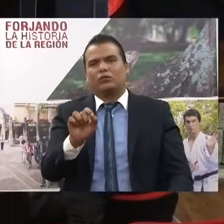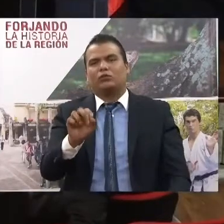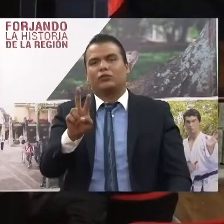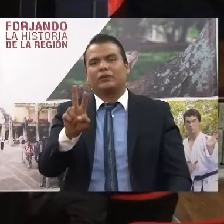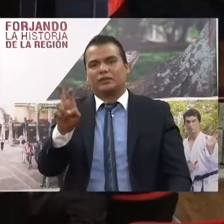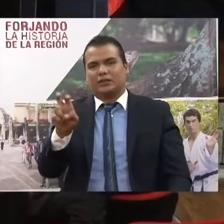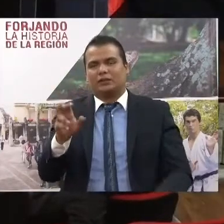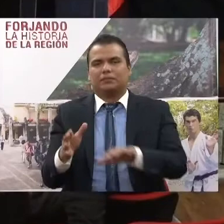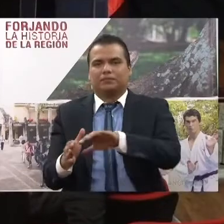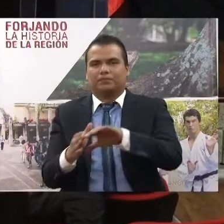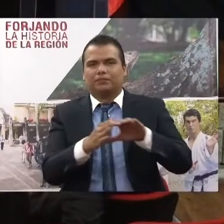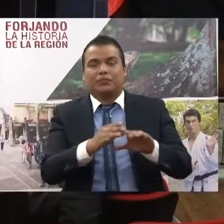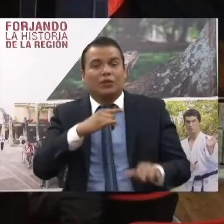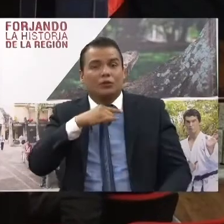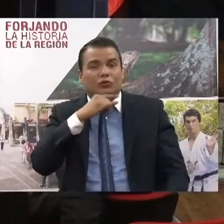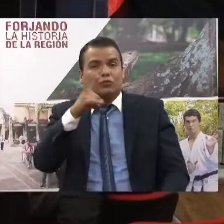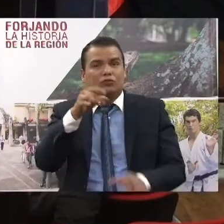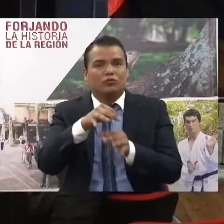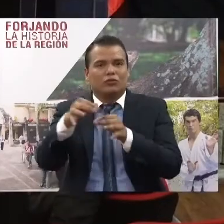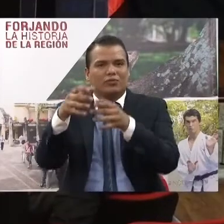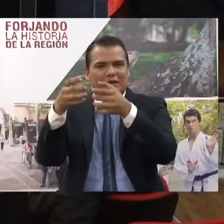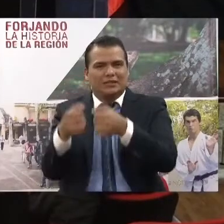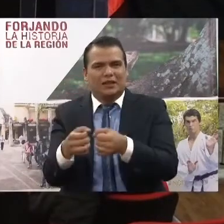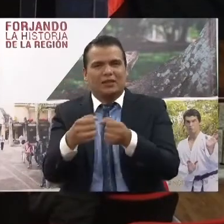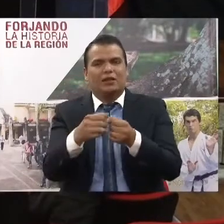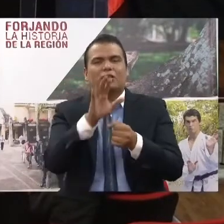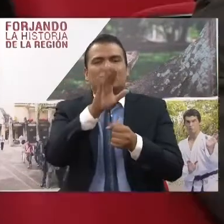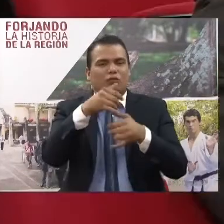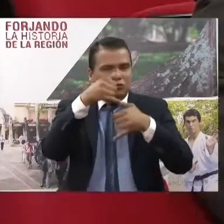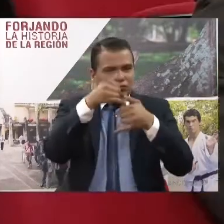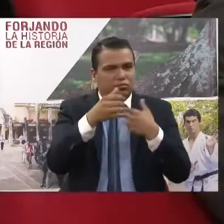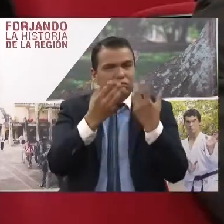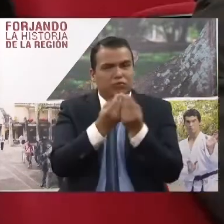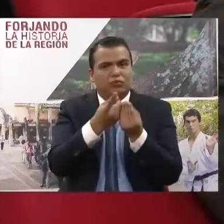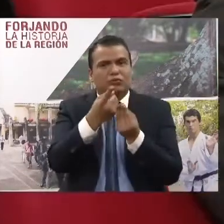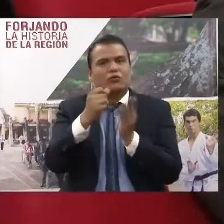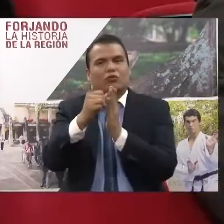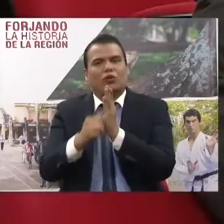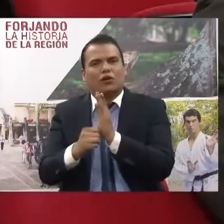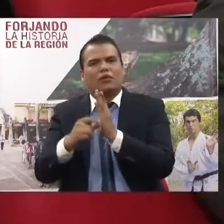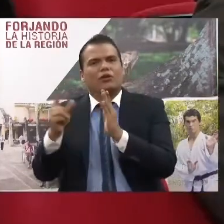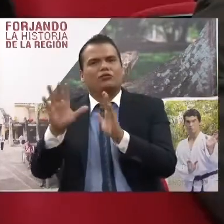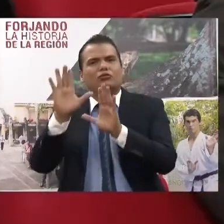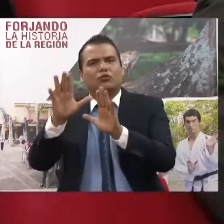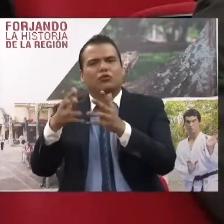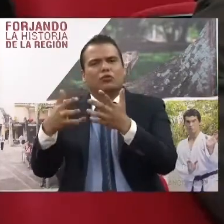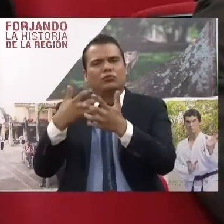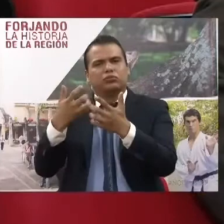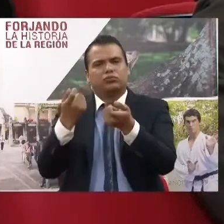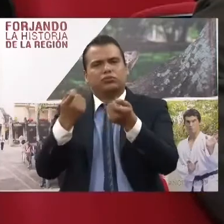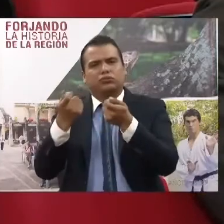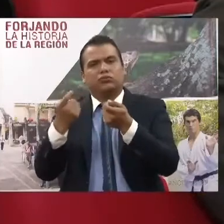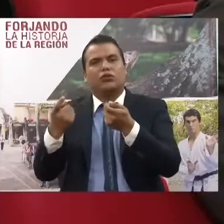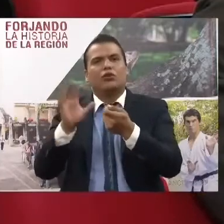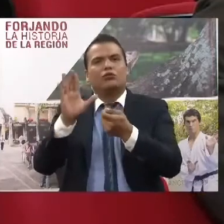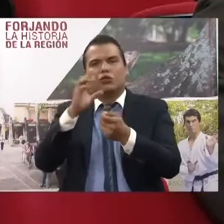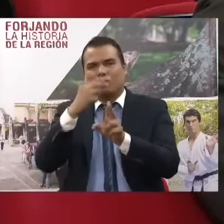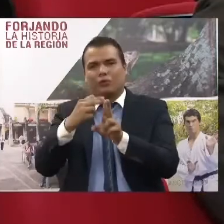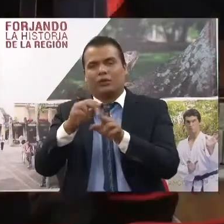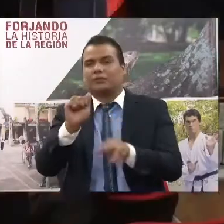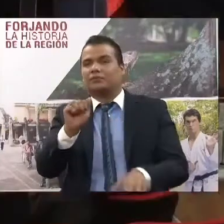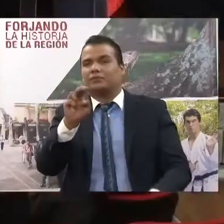4.27. De la sede Jumbo de la Facultad de Ingeniería, del programa Tecnología en Sistemas de Información, Andrés Felipe Medina Gil, con un promedio